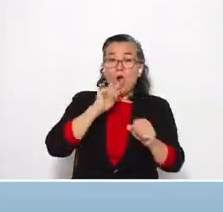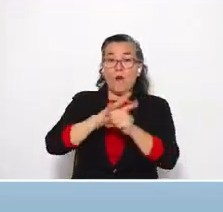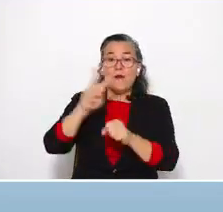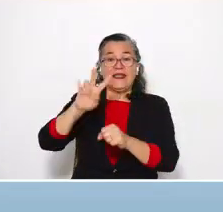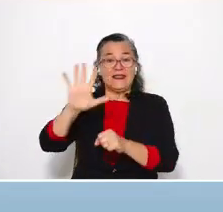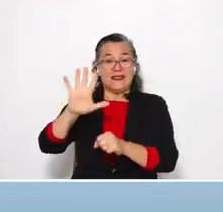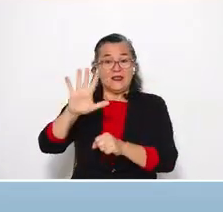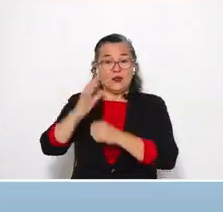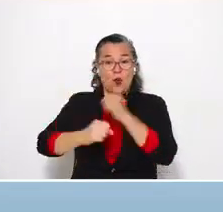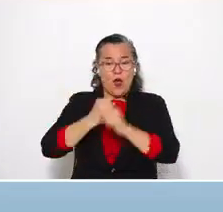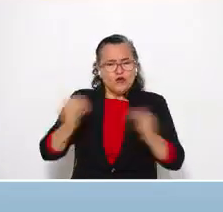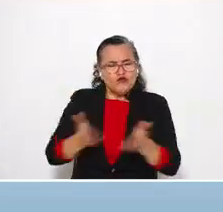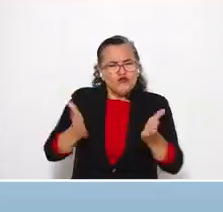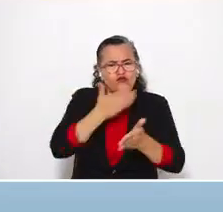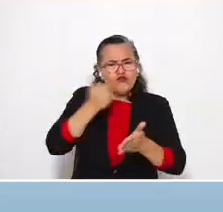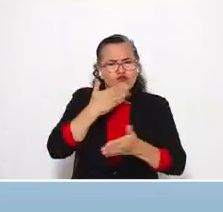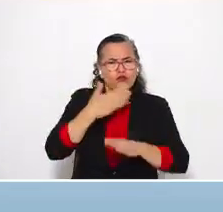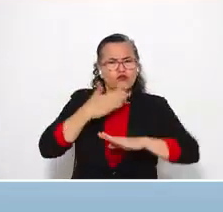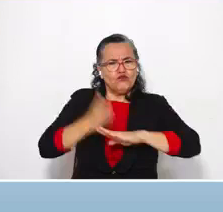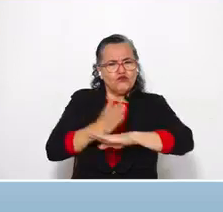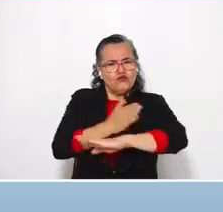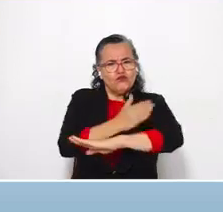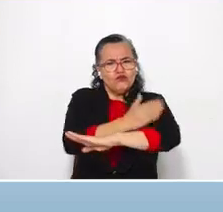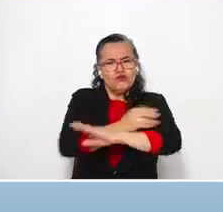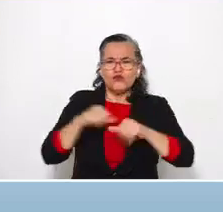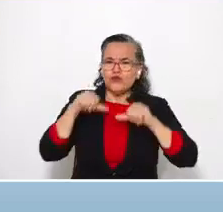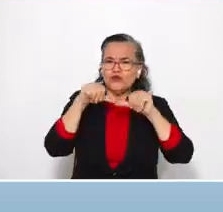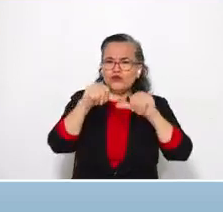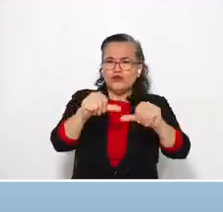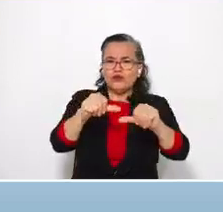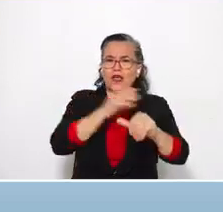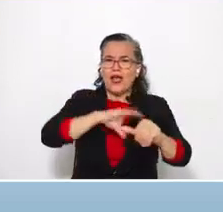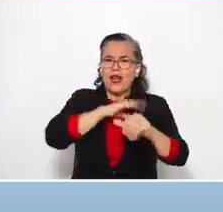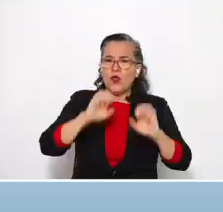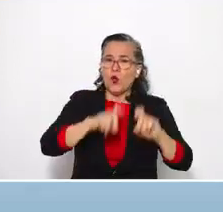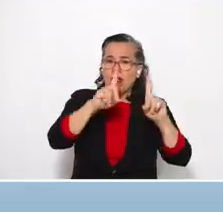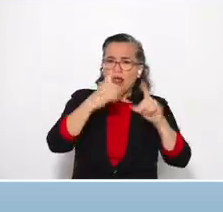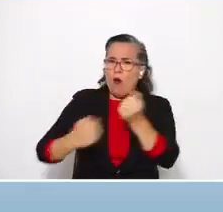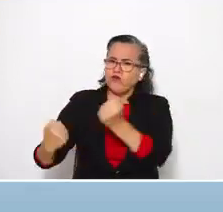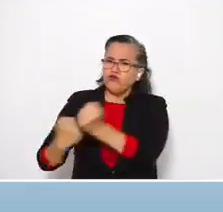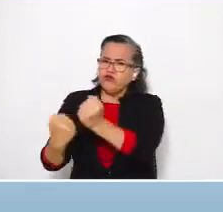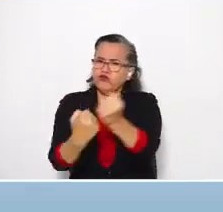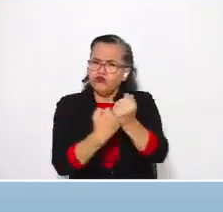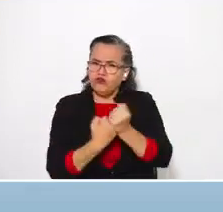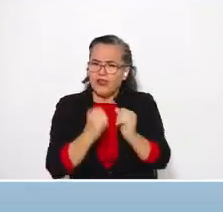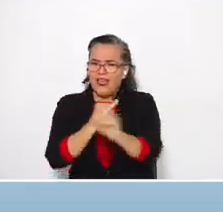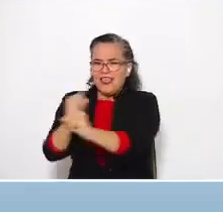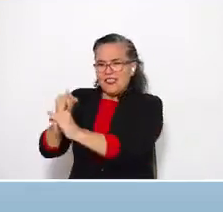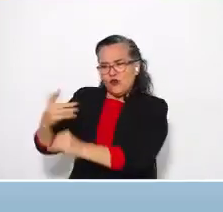de la calidad educativa apoyados por un grupo cada vez más grande de instituciones miembro.